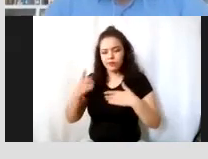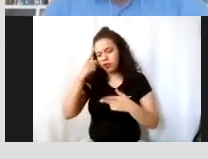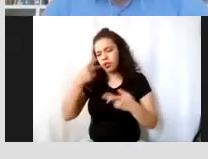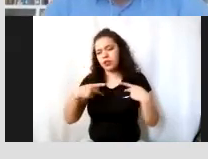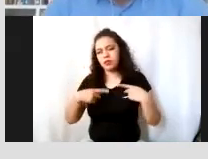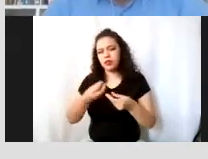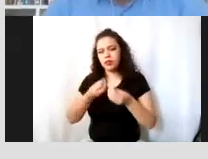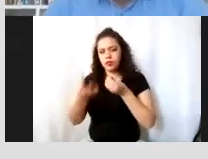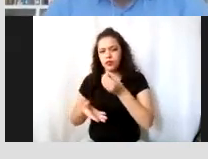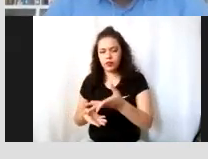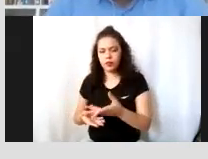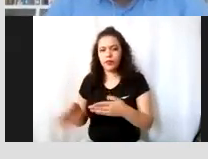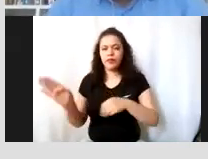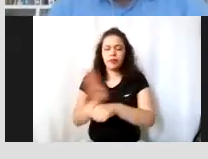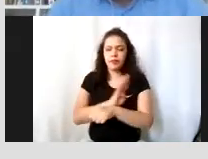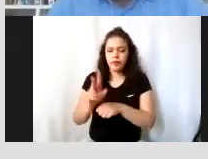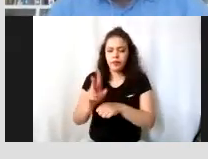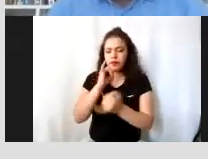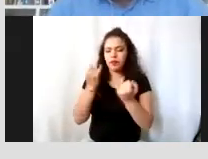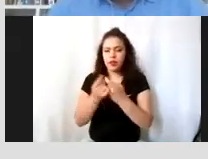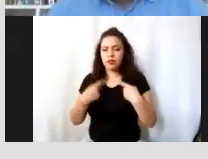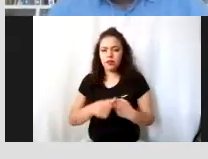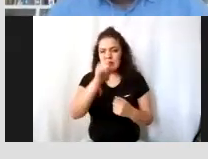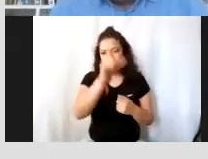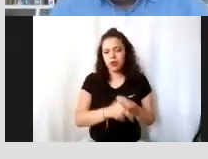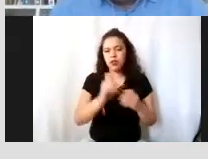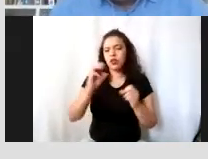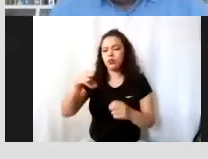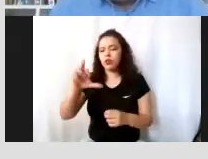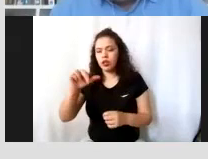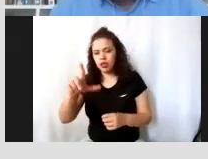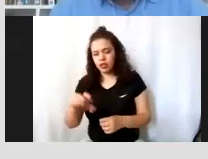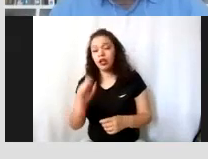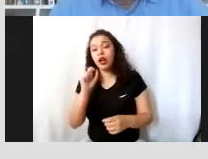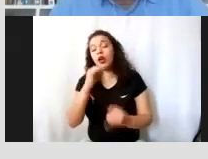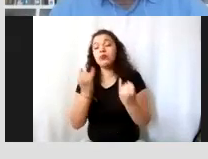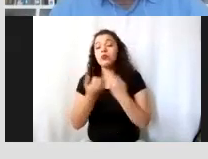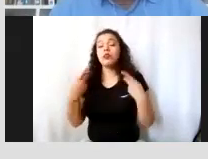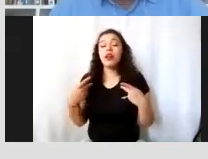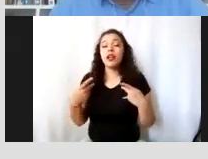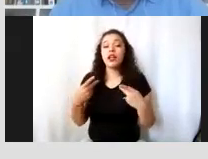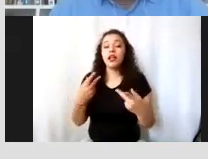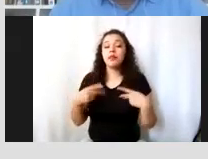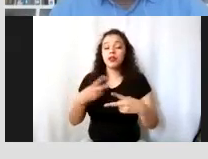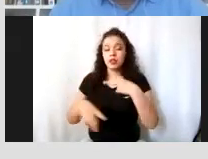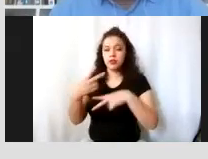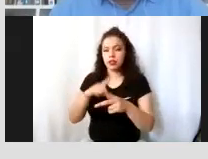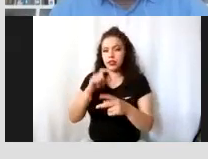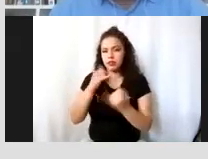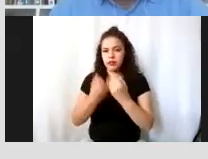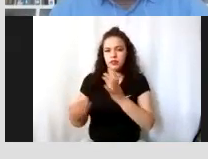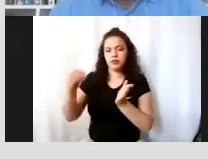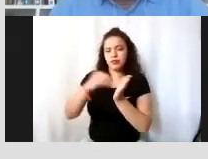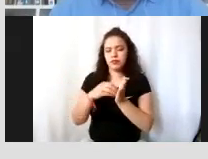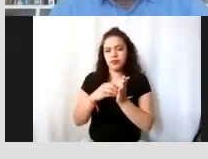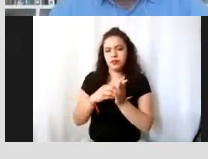benefactores, beneficiarios, tanto personas físicas como morales, así como de visitantes en términos de lo señalado en este apartado, y